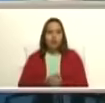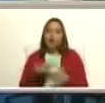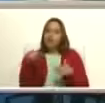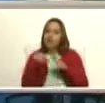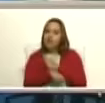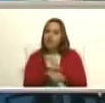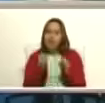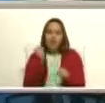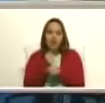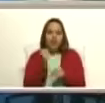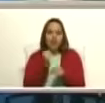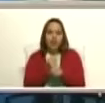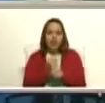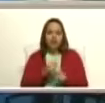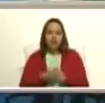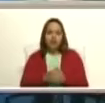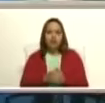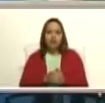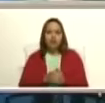profundizarlo,